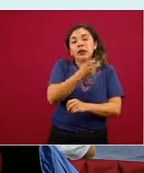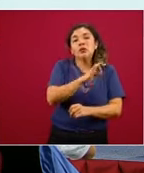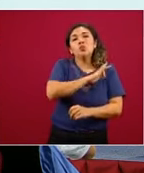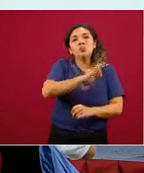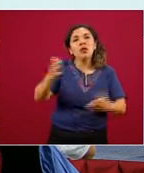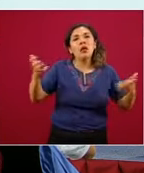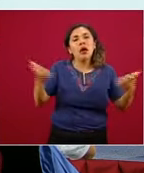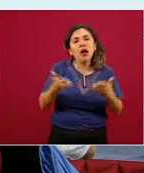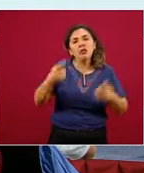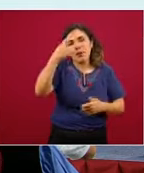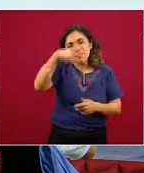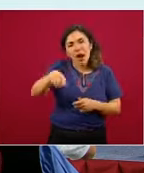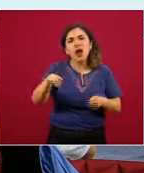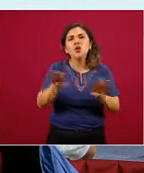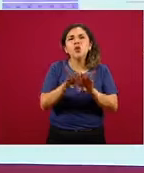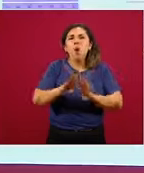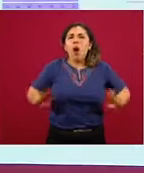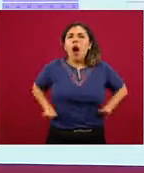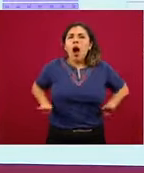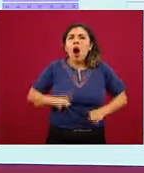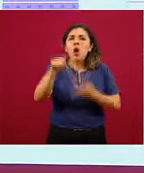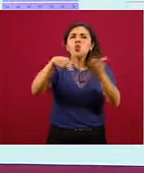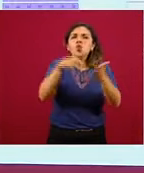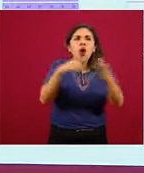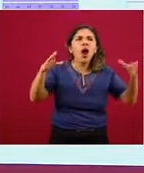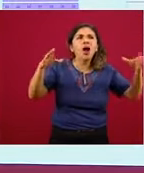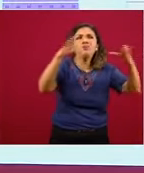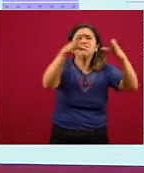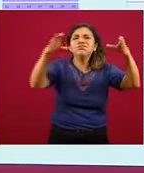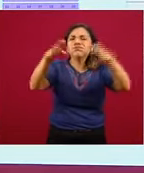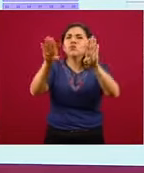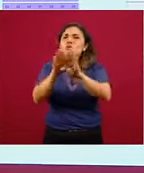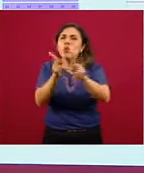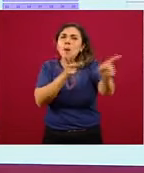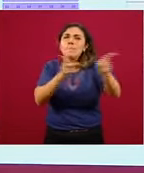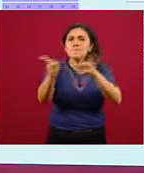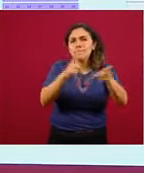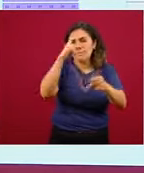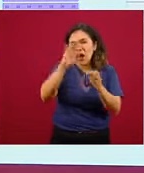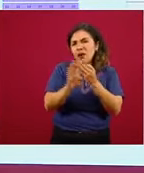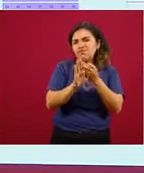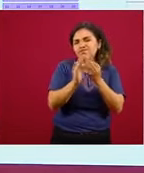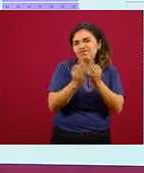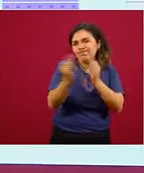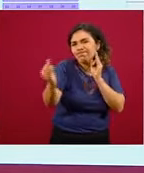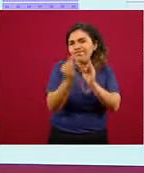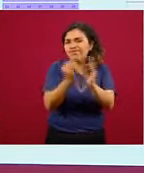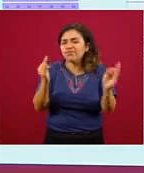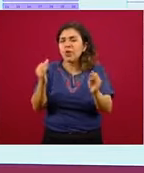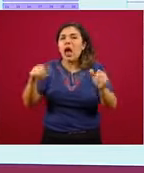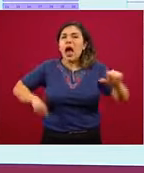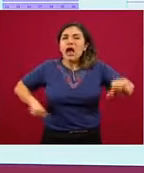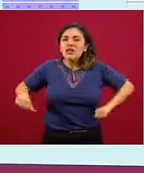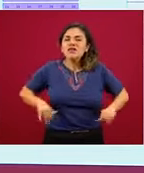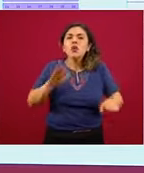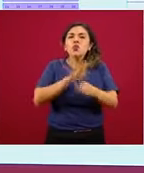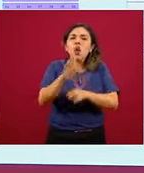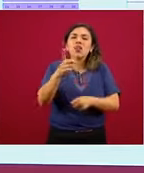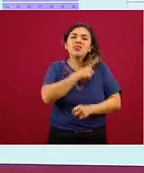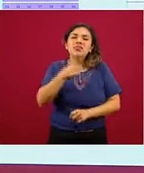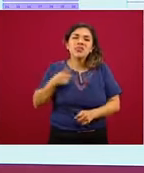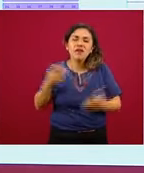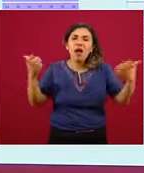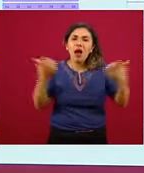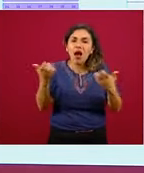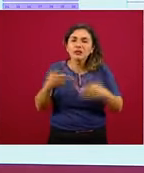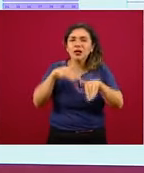permitió regionalizar las acciones precisamente de sana distancia y actividades